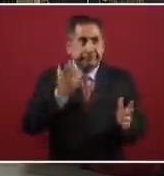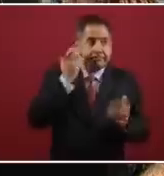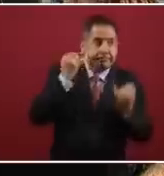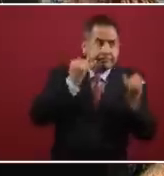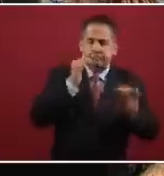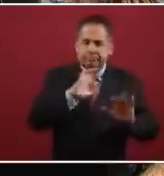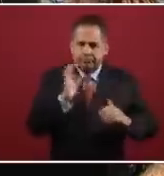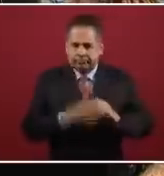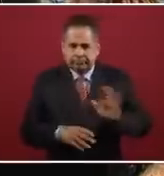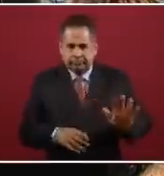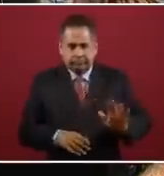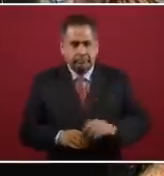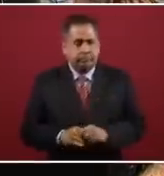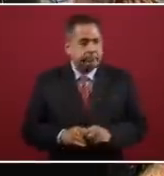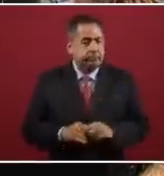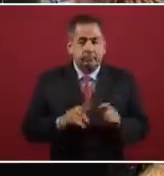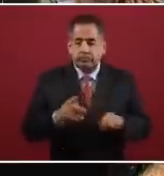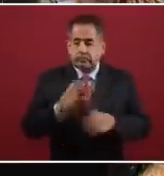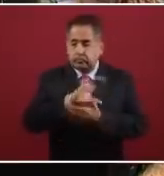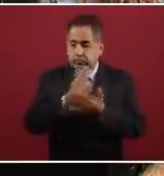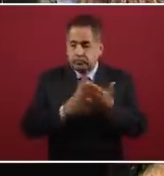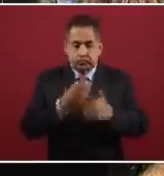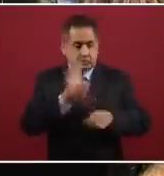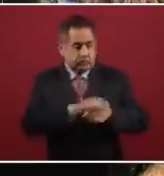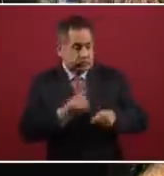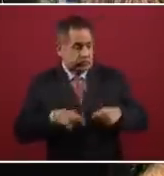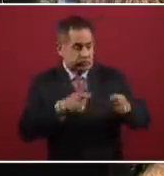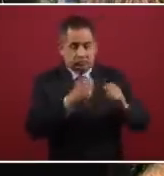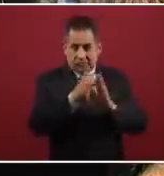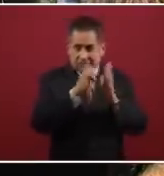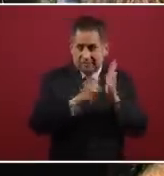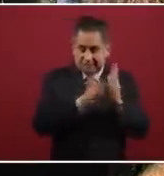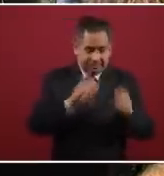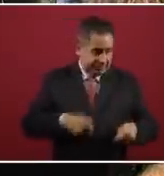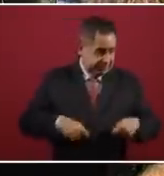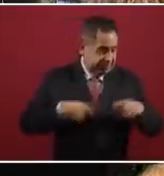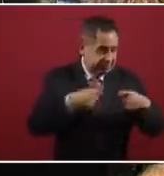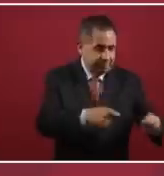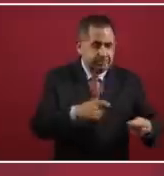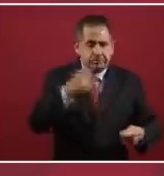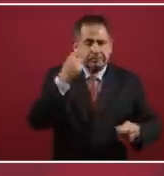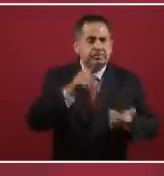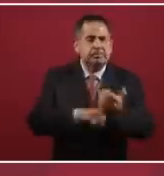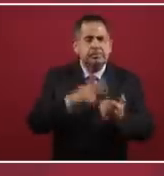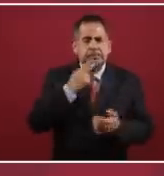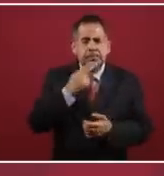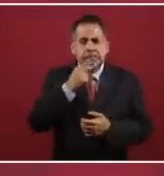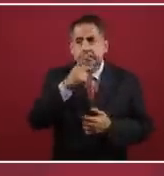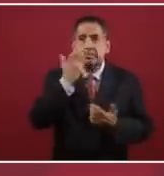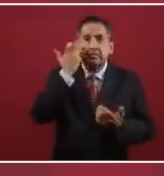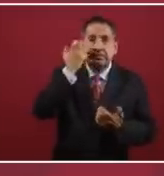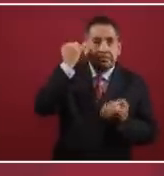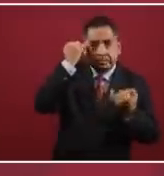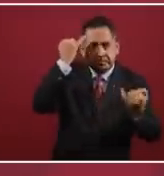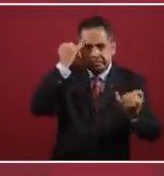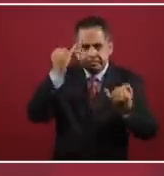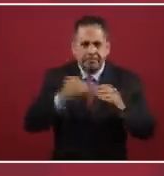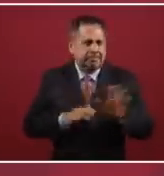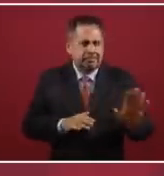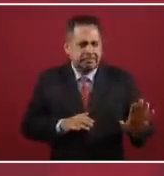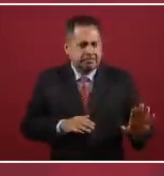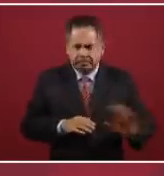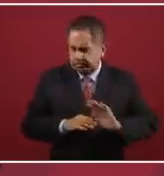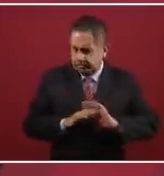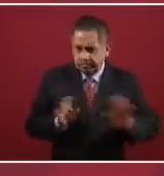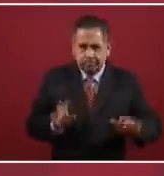muchas veces los títulos se obtenían para especular en lo